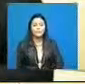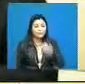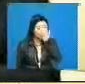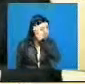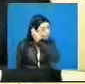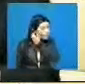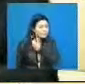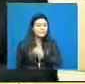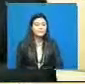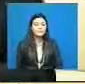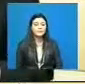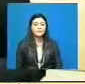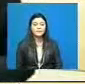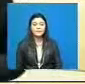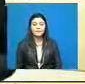Entonces,